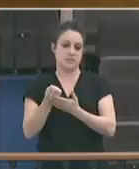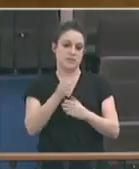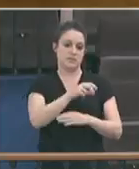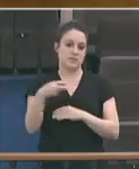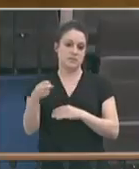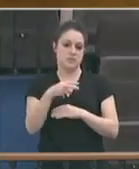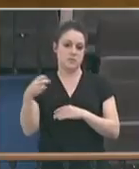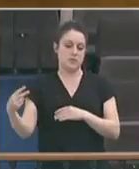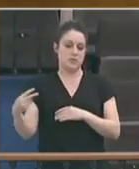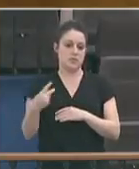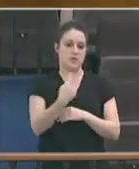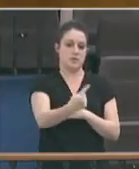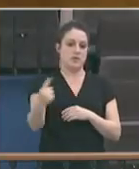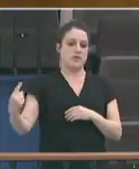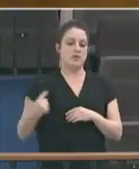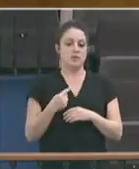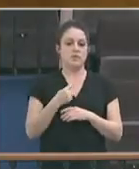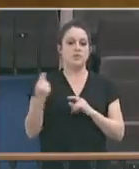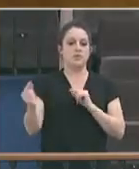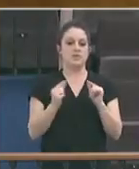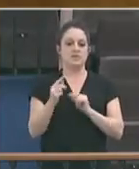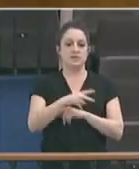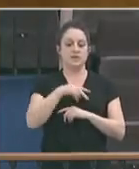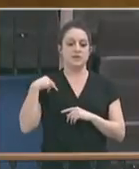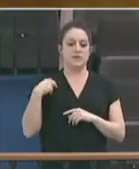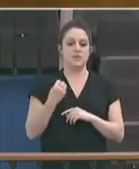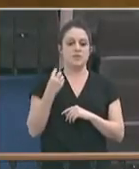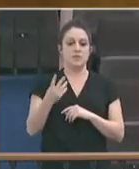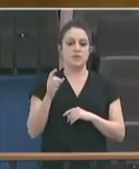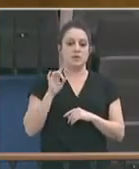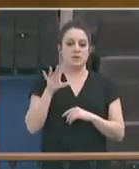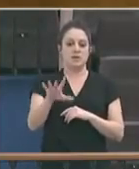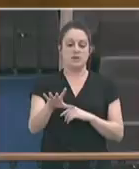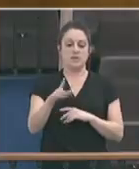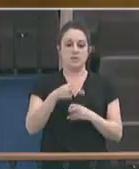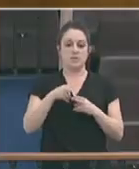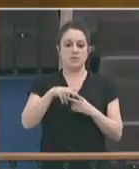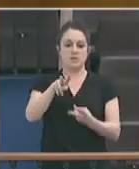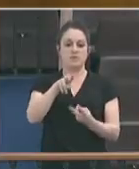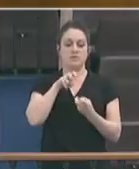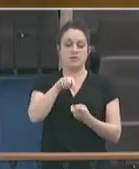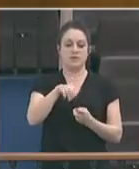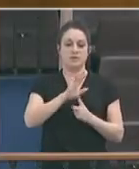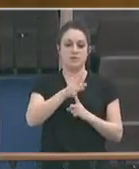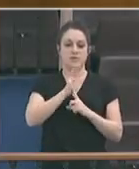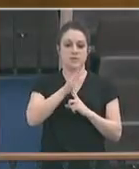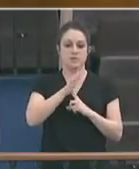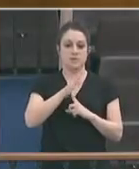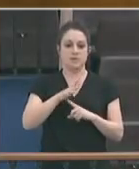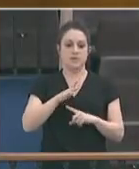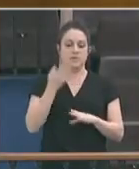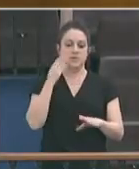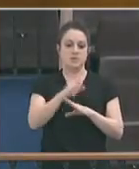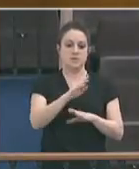grupos parlamentarios al debate general número 15, relativo a la política fiscal del Gobierno de Castilla-La Mancha, presentado por el Grupo Parlamentario